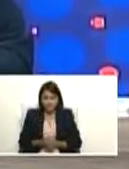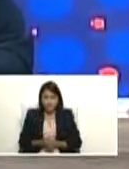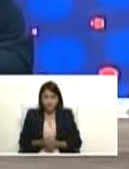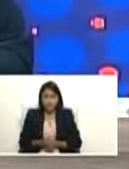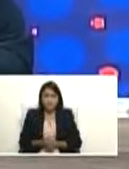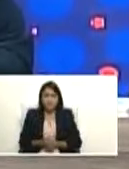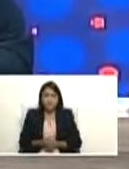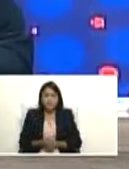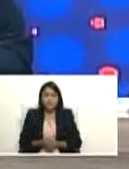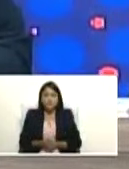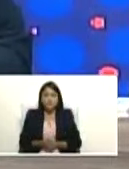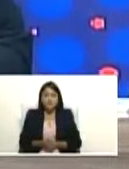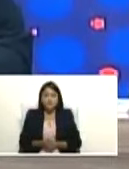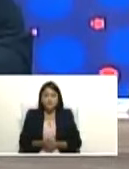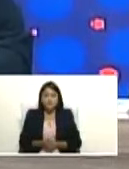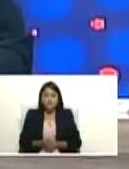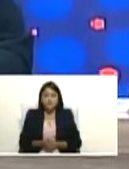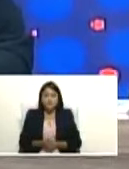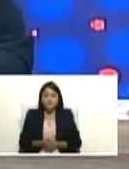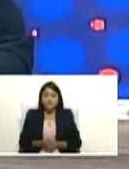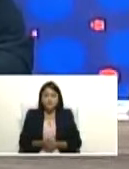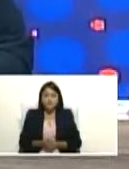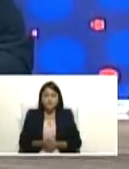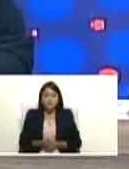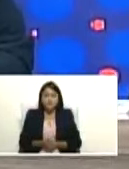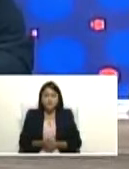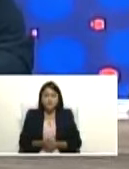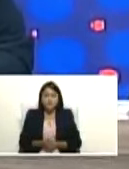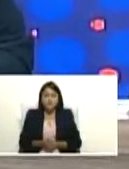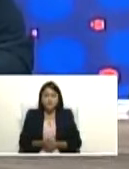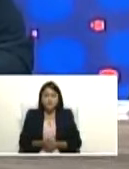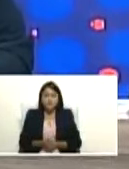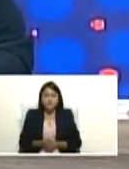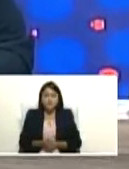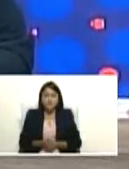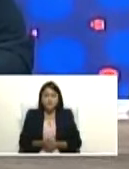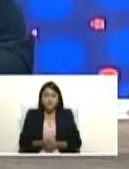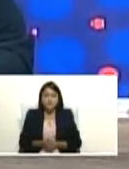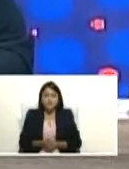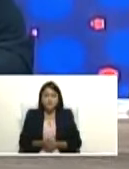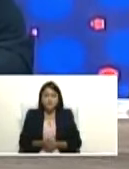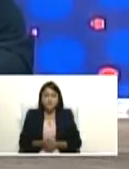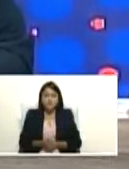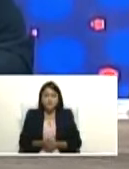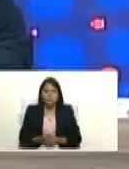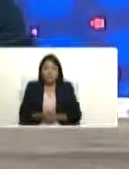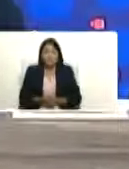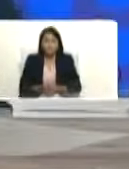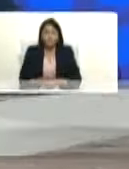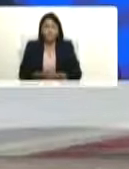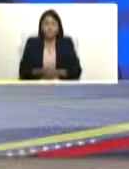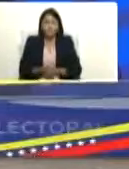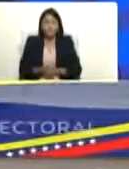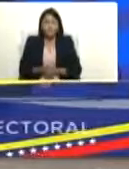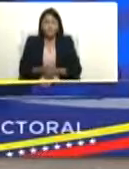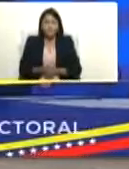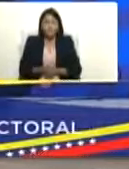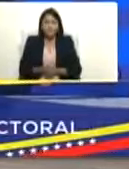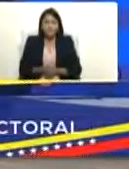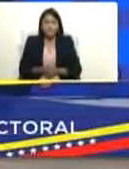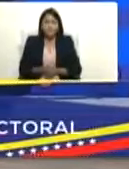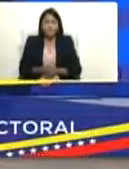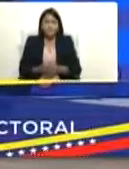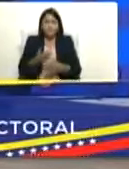República Bolivariana de Venezuela y comandante en jefe de la Fuerza Armada Nacional Bolivariana, ciudadano